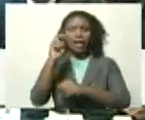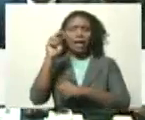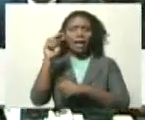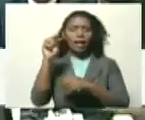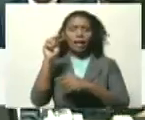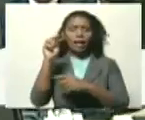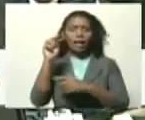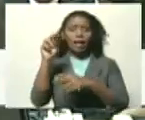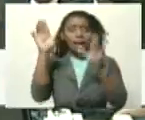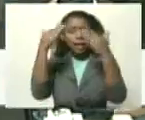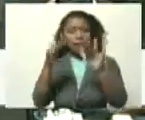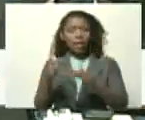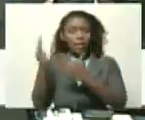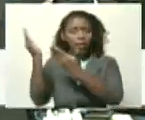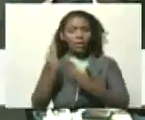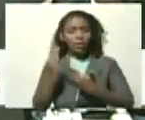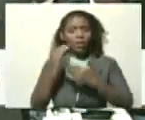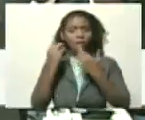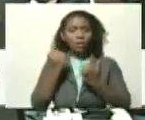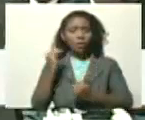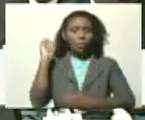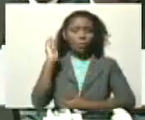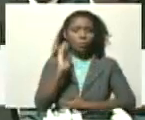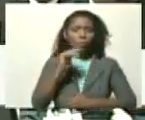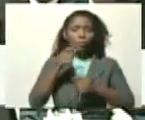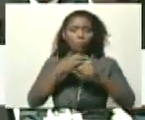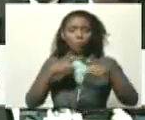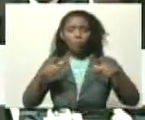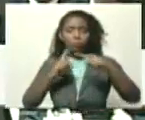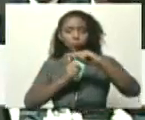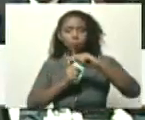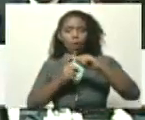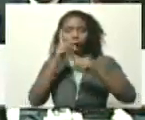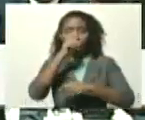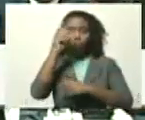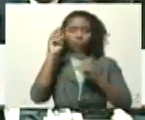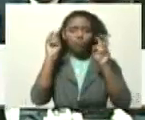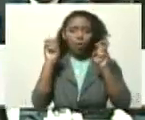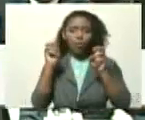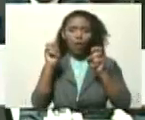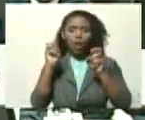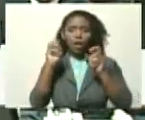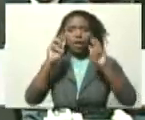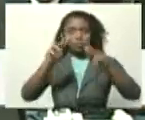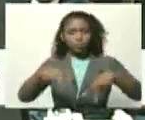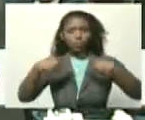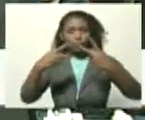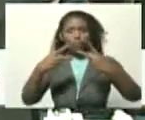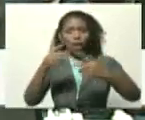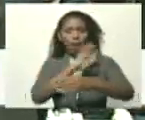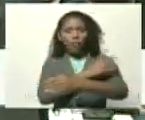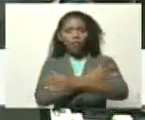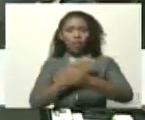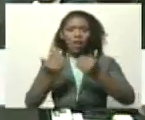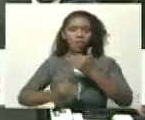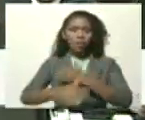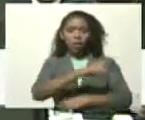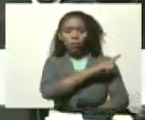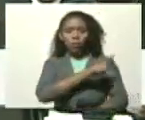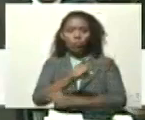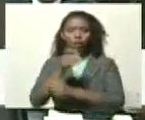un venturoso año nuevo y renovado las fuerzas para avanzar en el cumplimiento